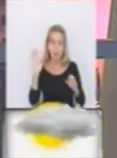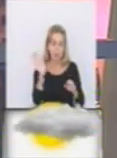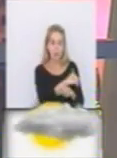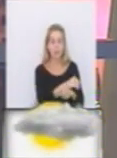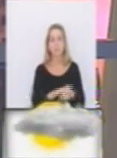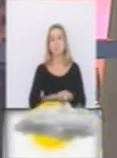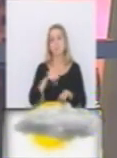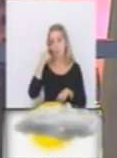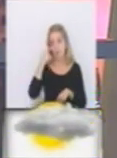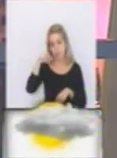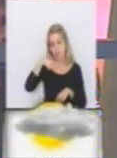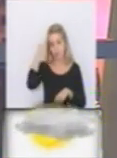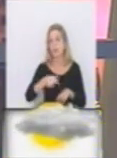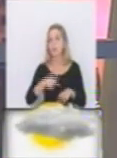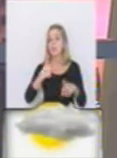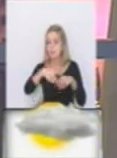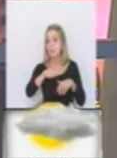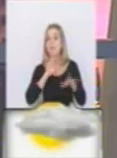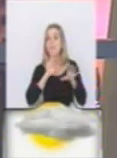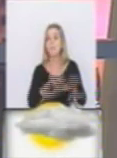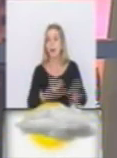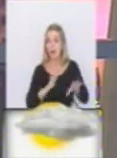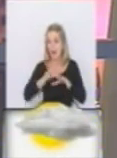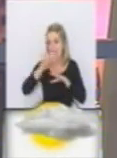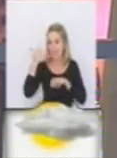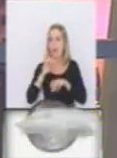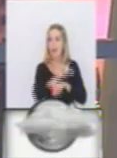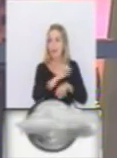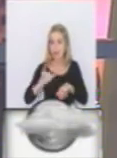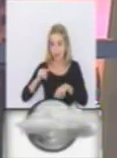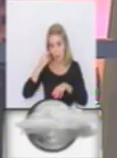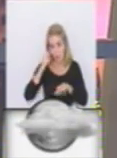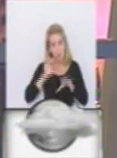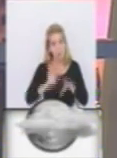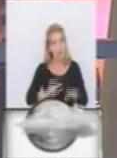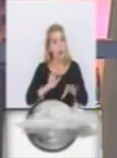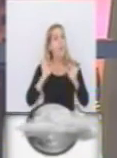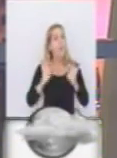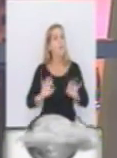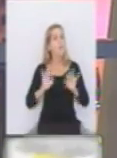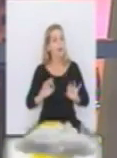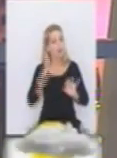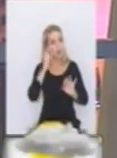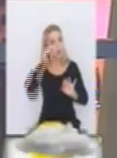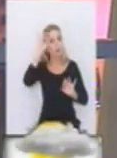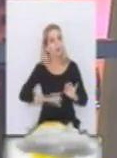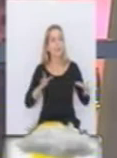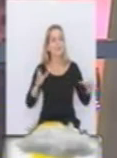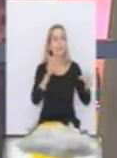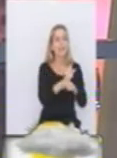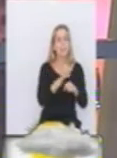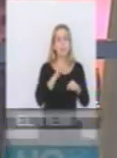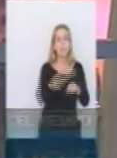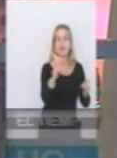A24 general. Porque algunos están diciendo paro de transporte. Y yo te digo que ahora, en minutos más, va a ser un paro general porque se va a